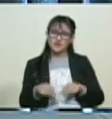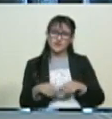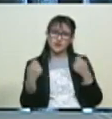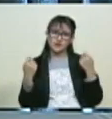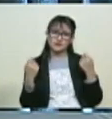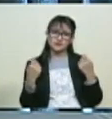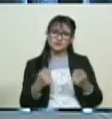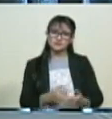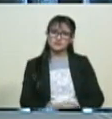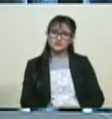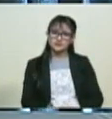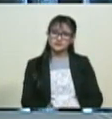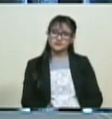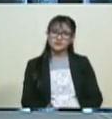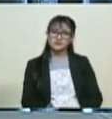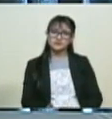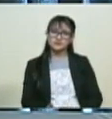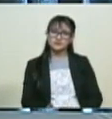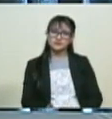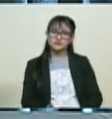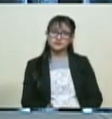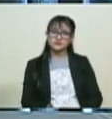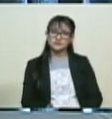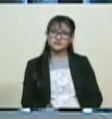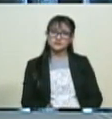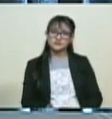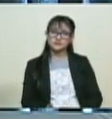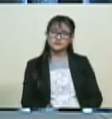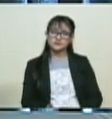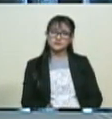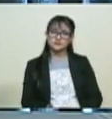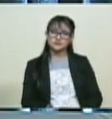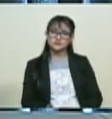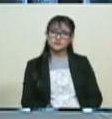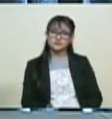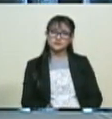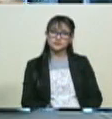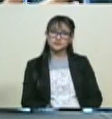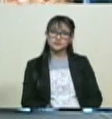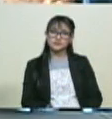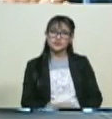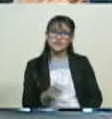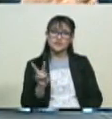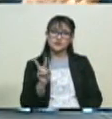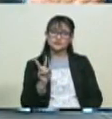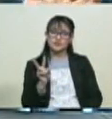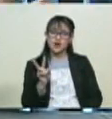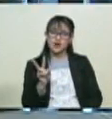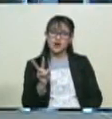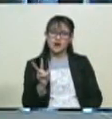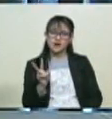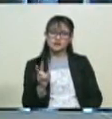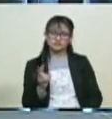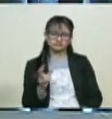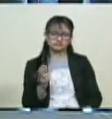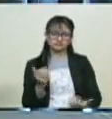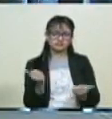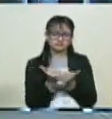yo con grande paz y no violencia y en venezuela cabemos todos